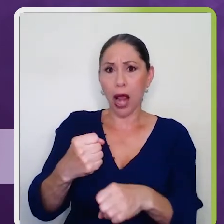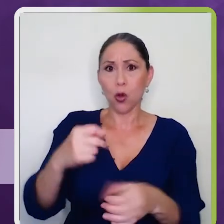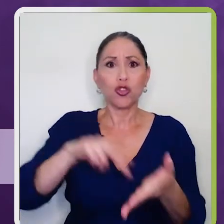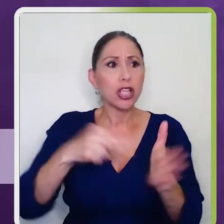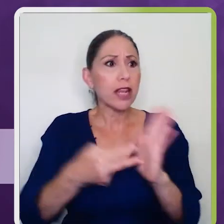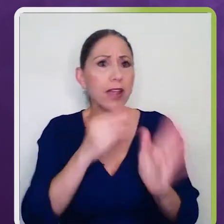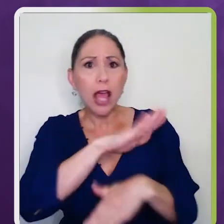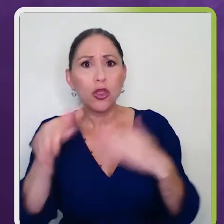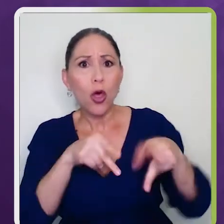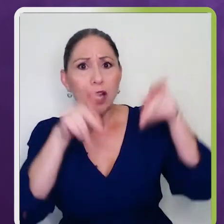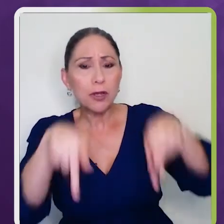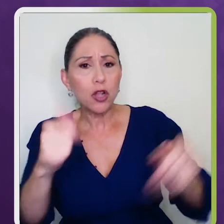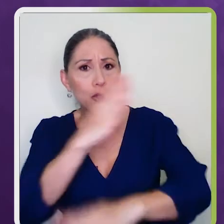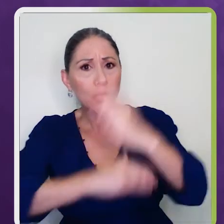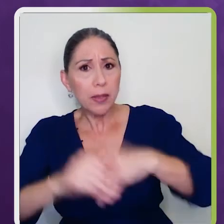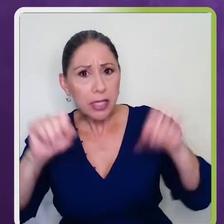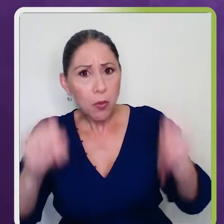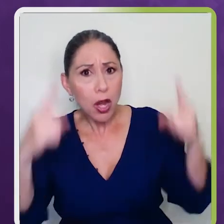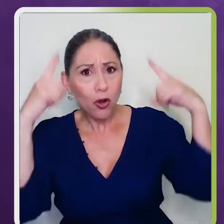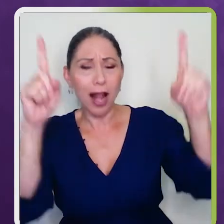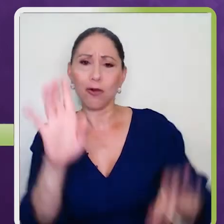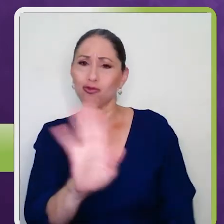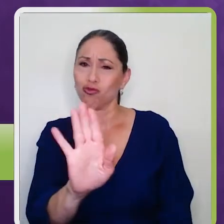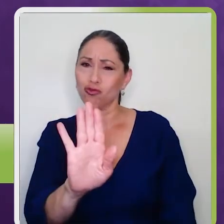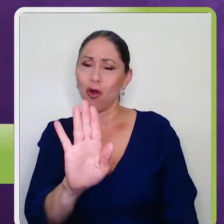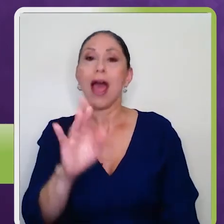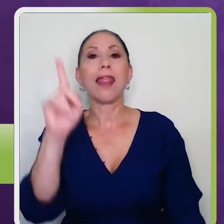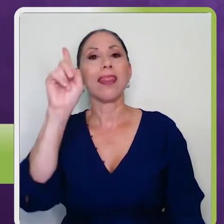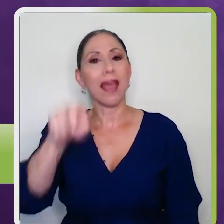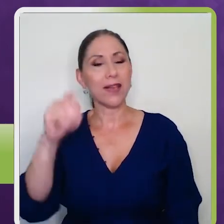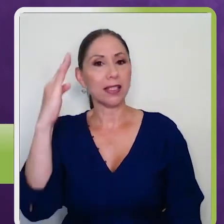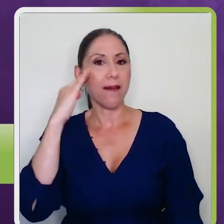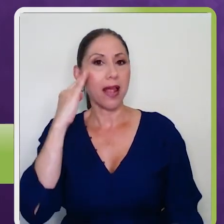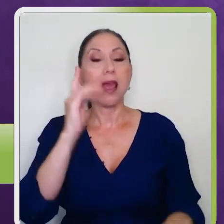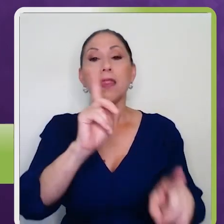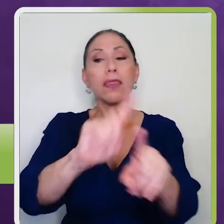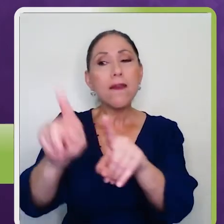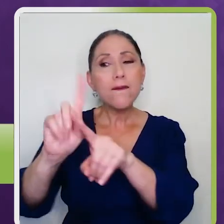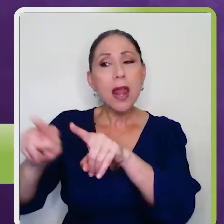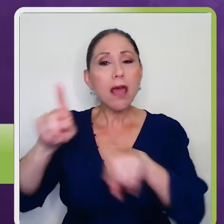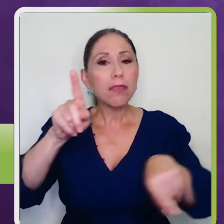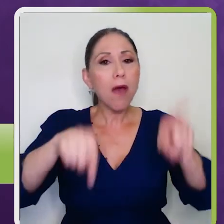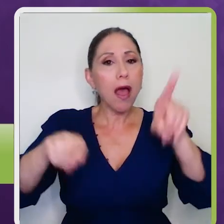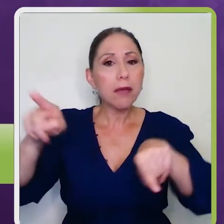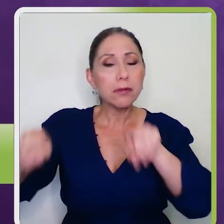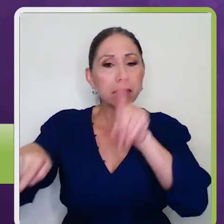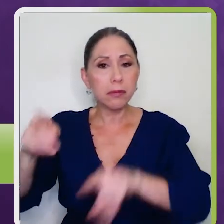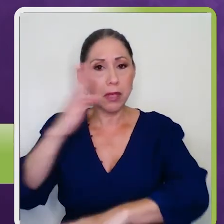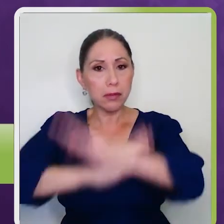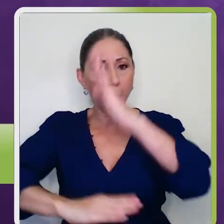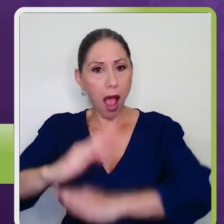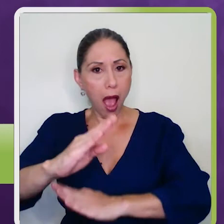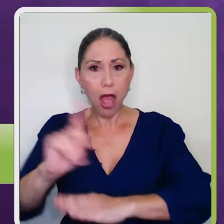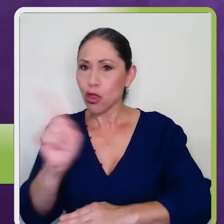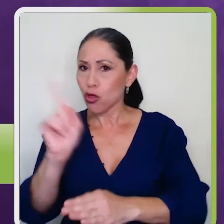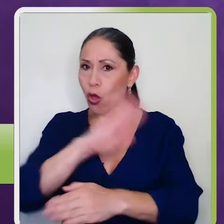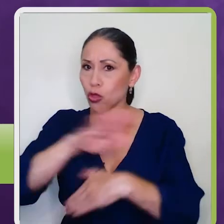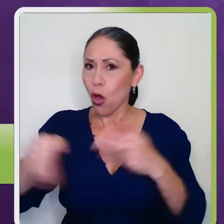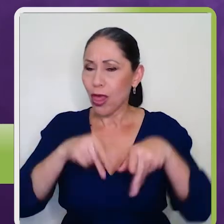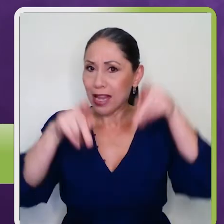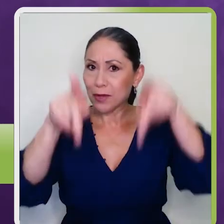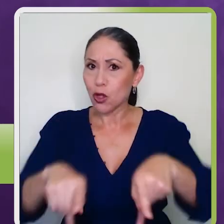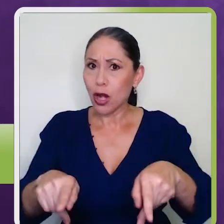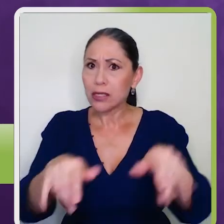tomar en cuenta que hay diferentes condiciones de discapacidad y que no todos